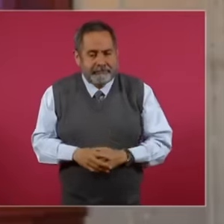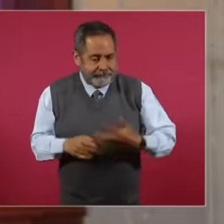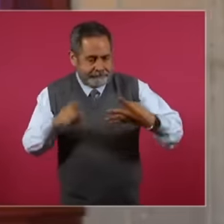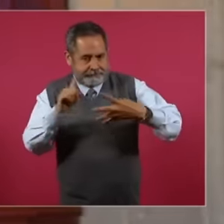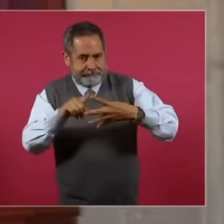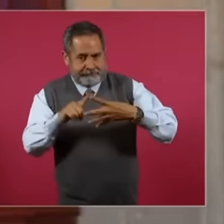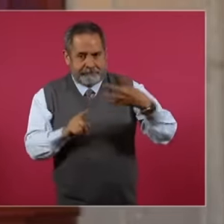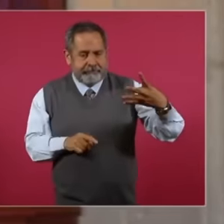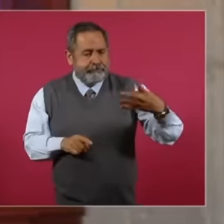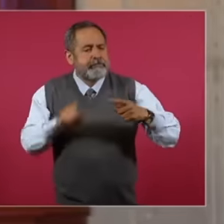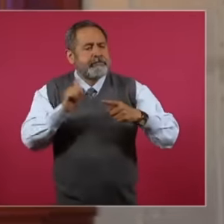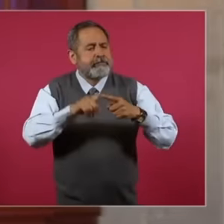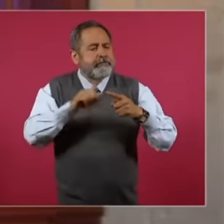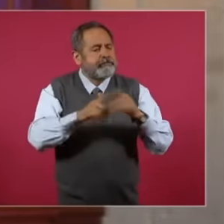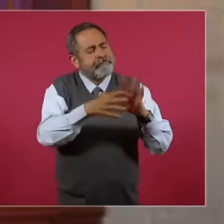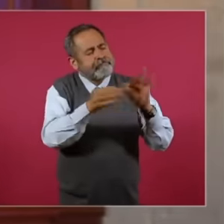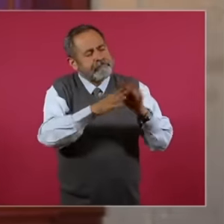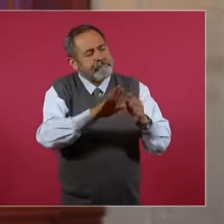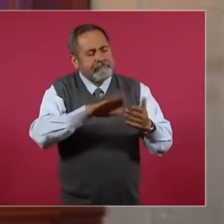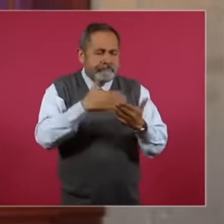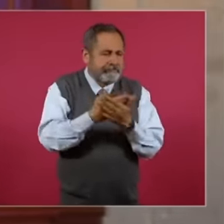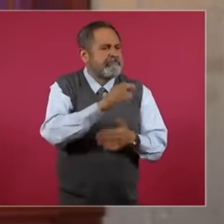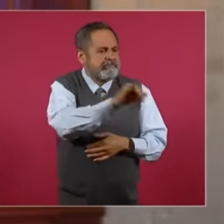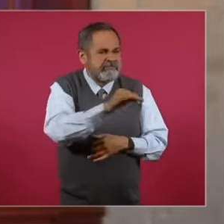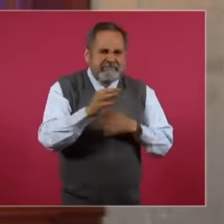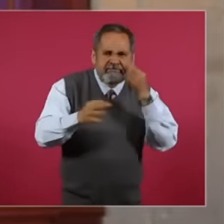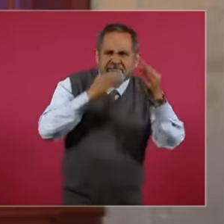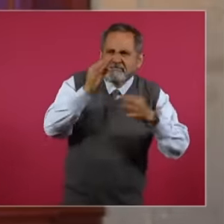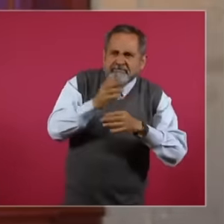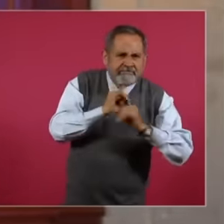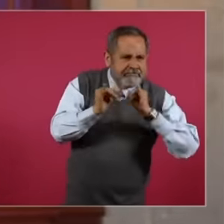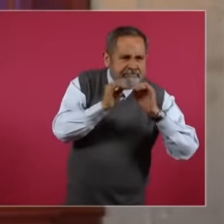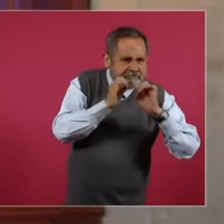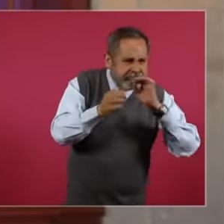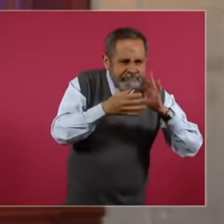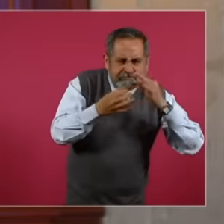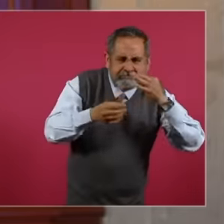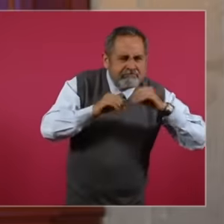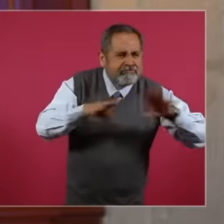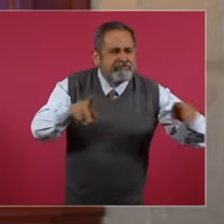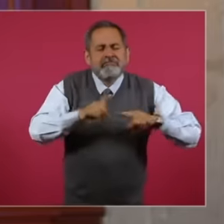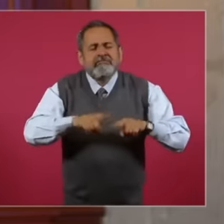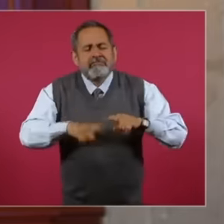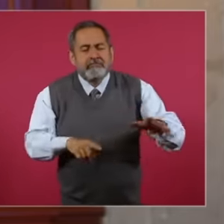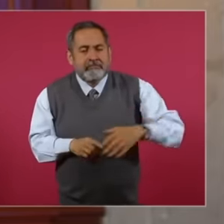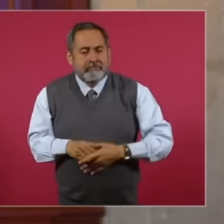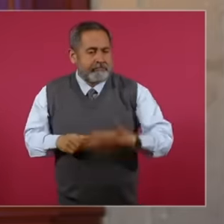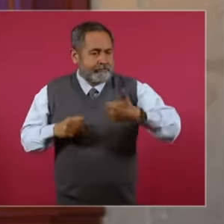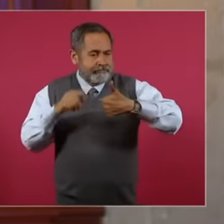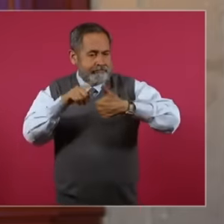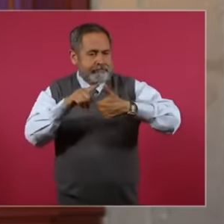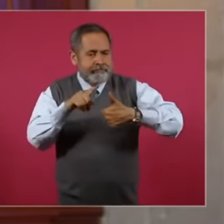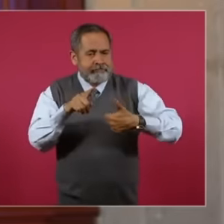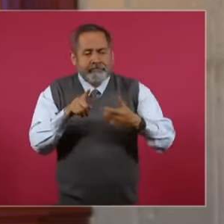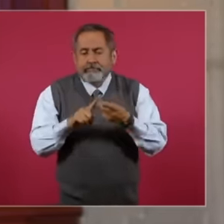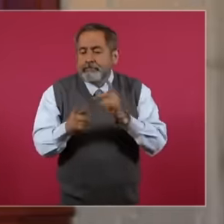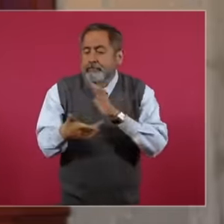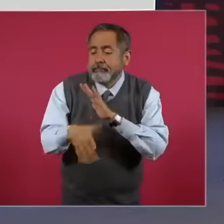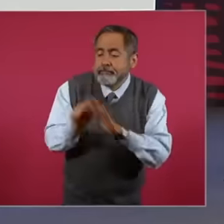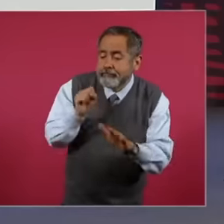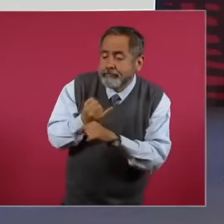Cuatro, ¿quién te convenció de que era importante hacer el reportaje? Cinco, seis, ¿de dónde obtuviste la